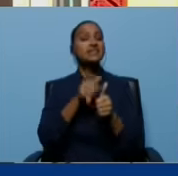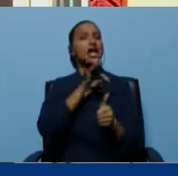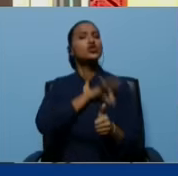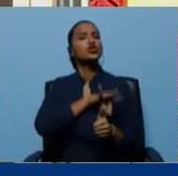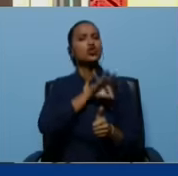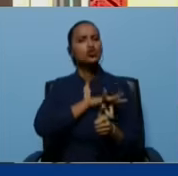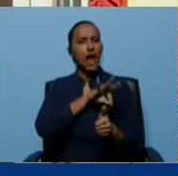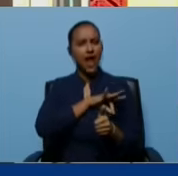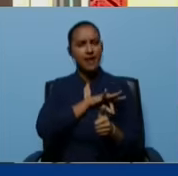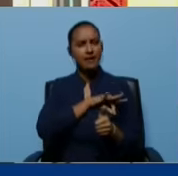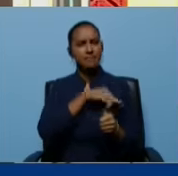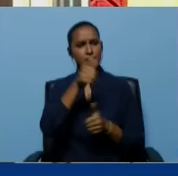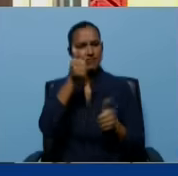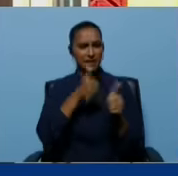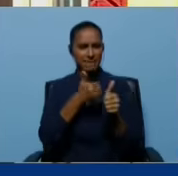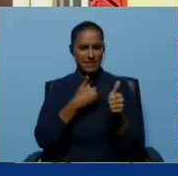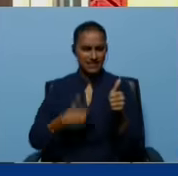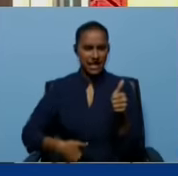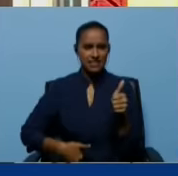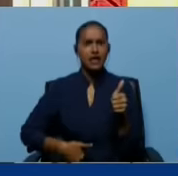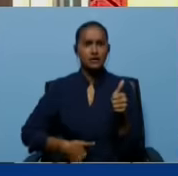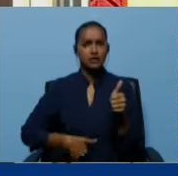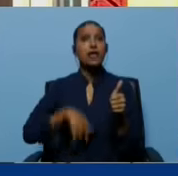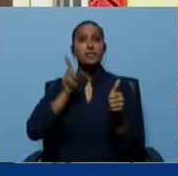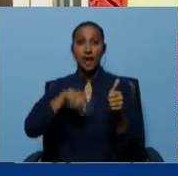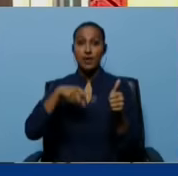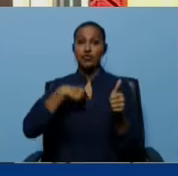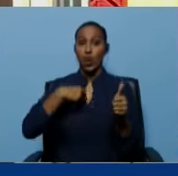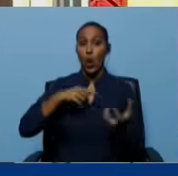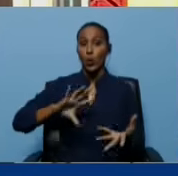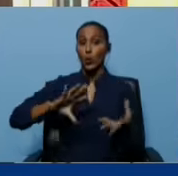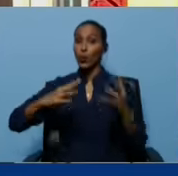allí estoy haciendo un ajuste.